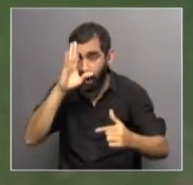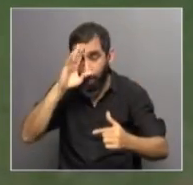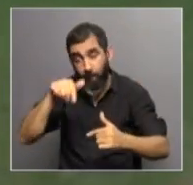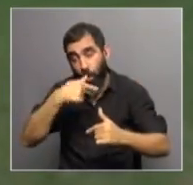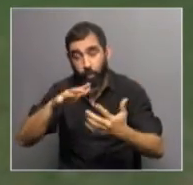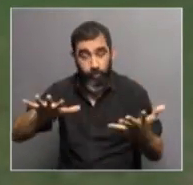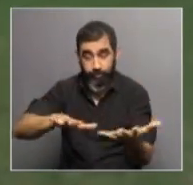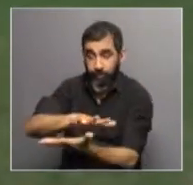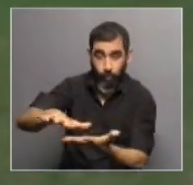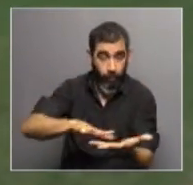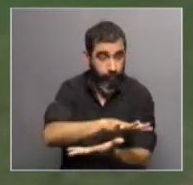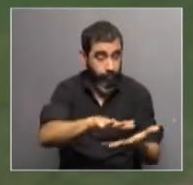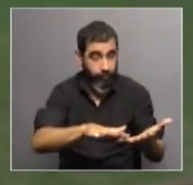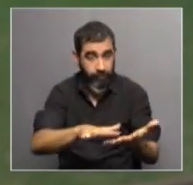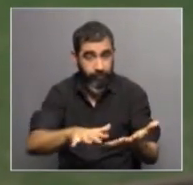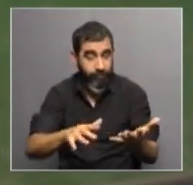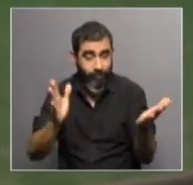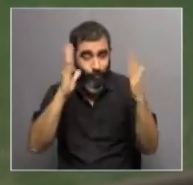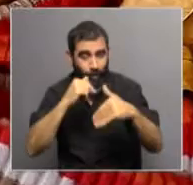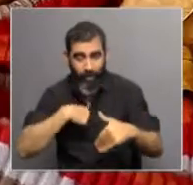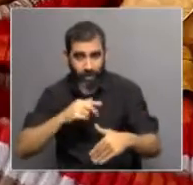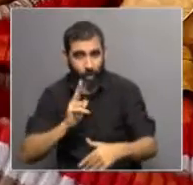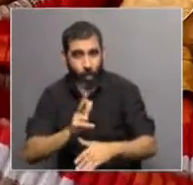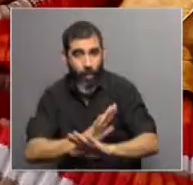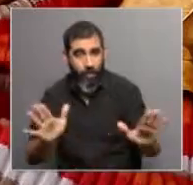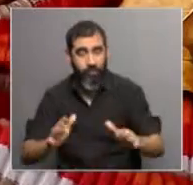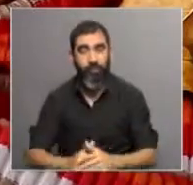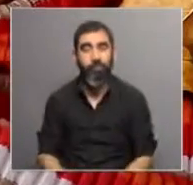otros lados, no seríamos lo que somos.